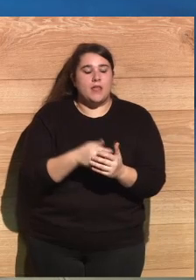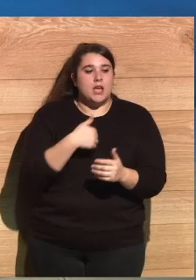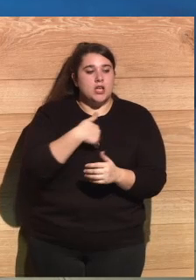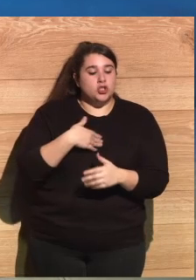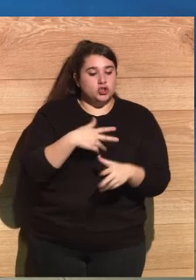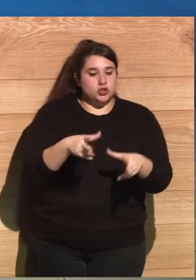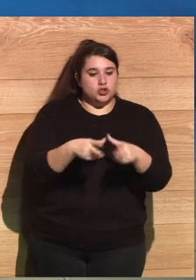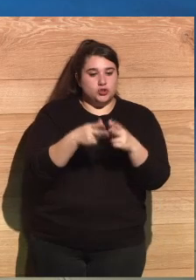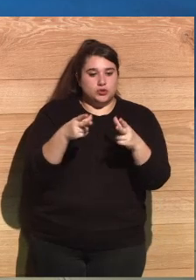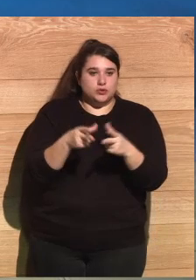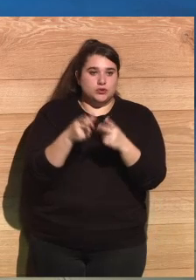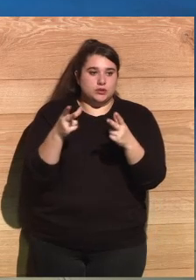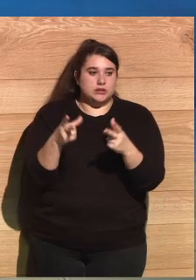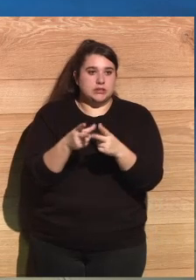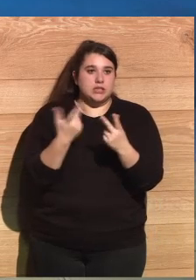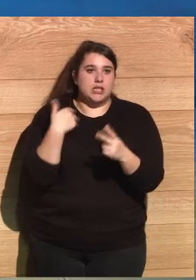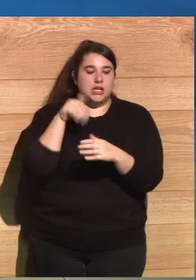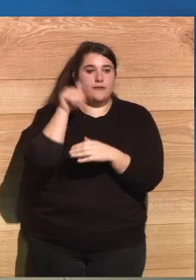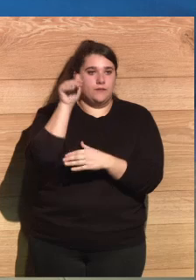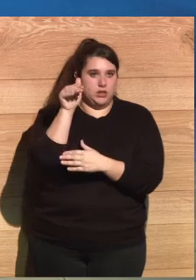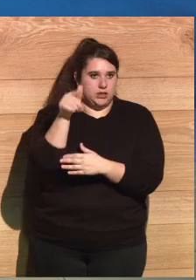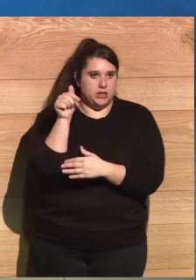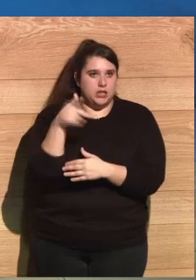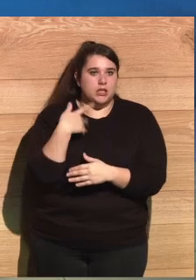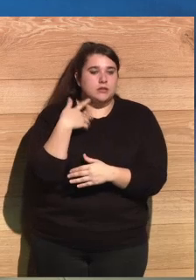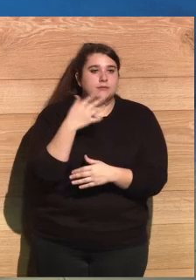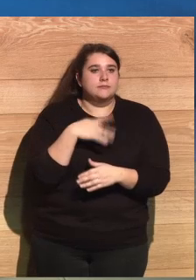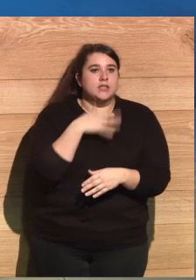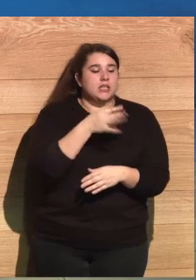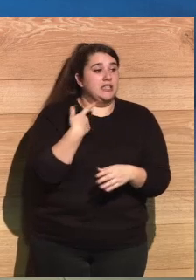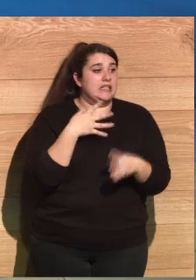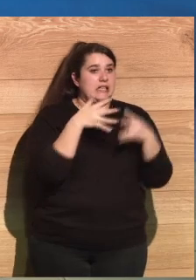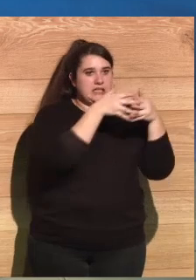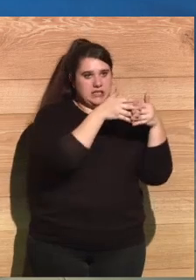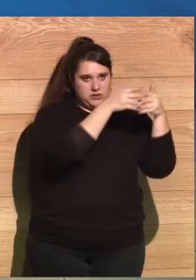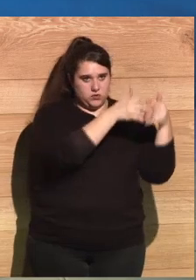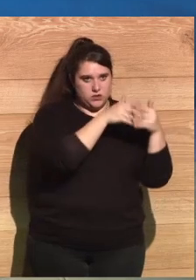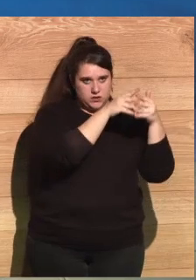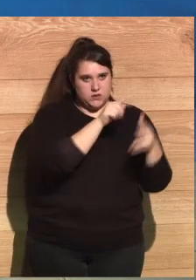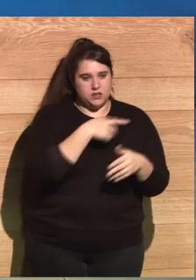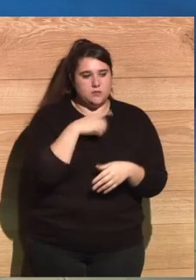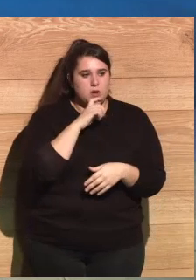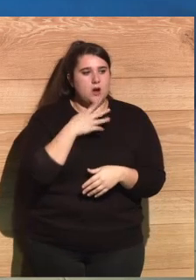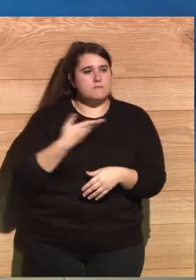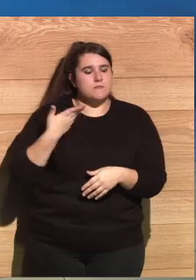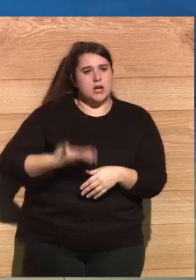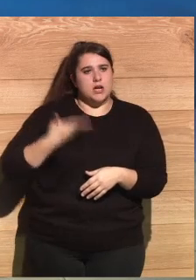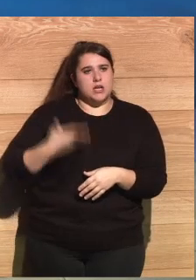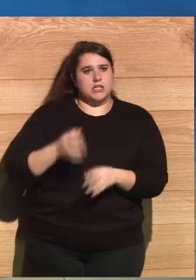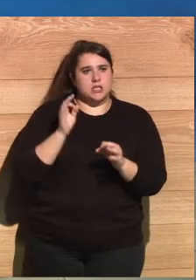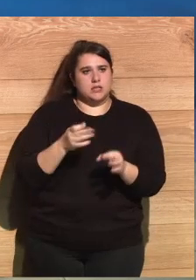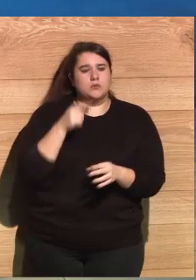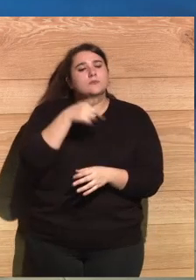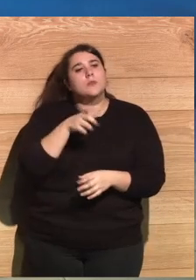en sociedades extranjeras, incluso la estadounidense, que son posiciones, bueno, relevantes, ¿no? Tú